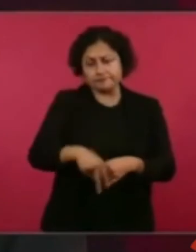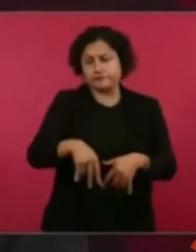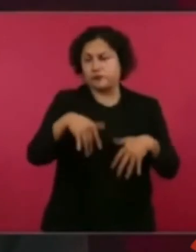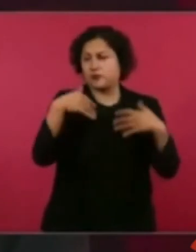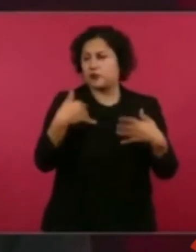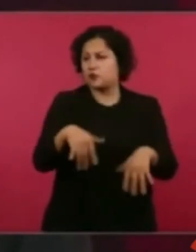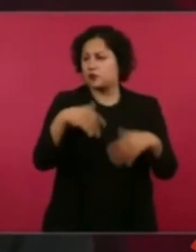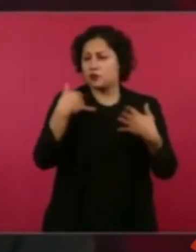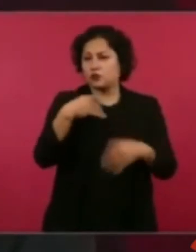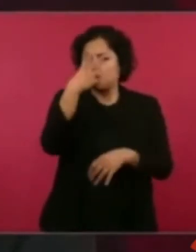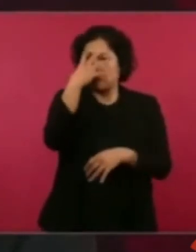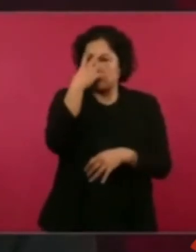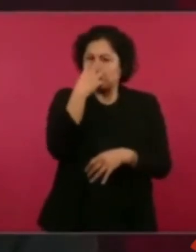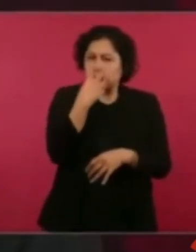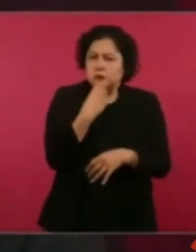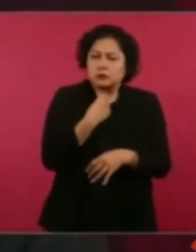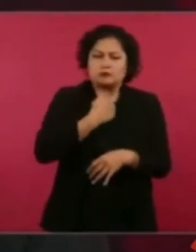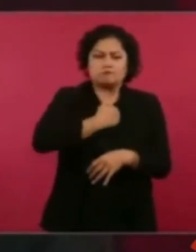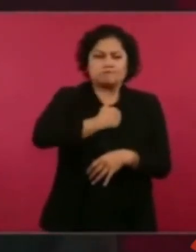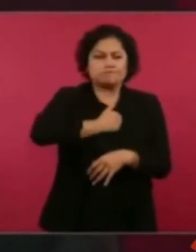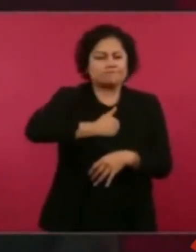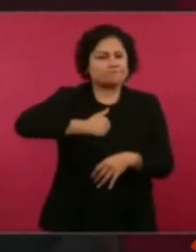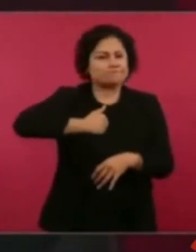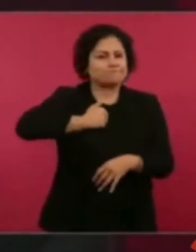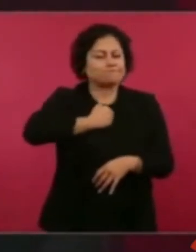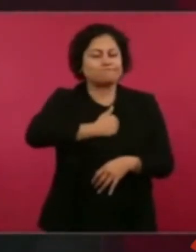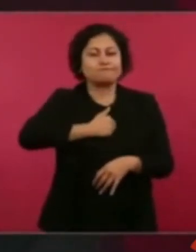tristes de nuestra historia, porque llegaron aquí